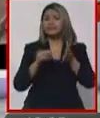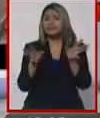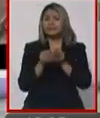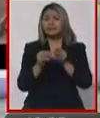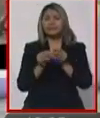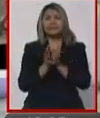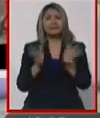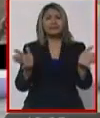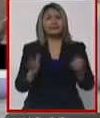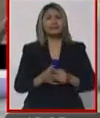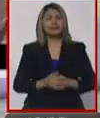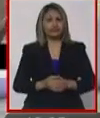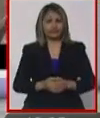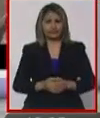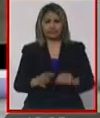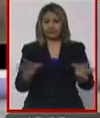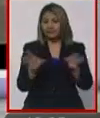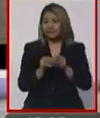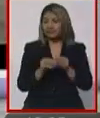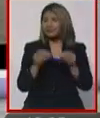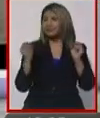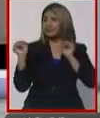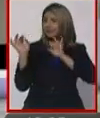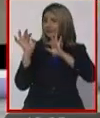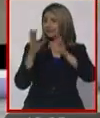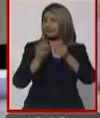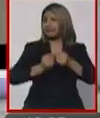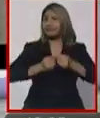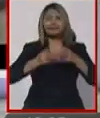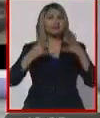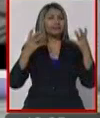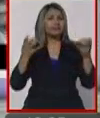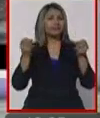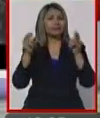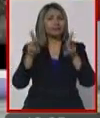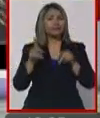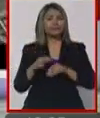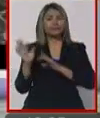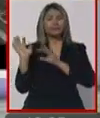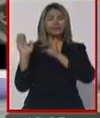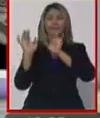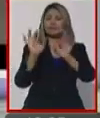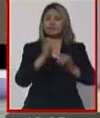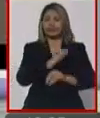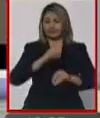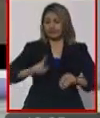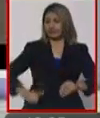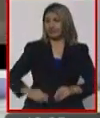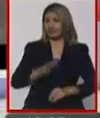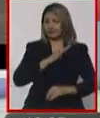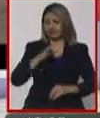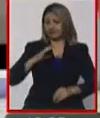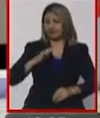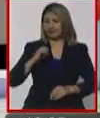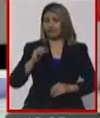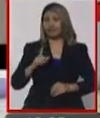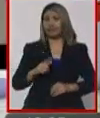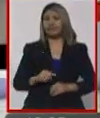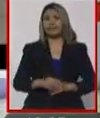esta audiencia pública? Ha sido una audiencia pública masiva, plural, donde han estado presentes alcaldes,